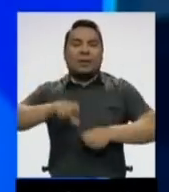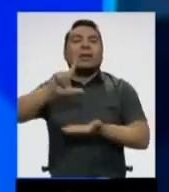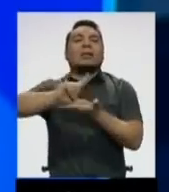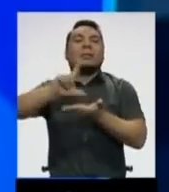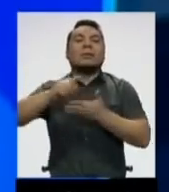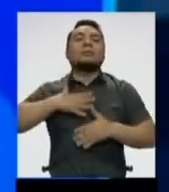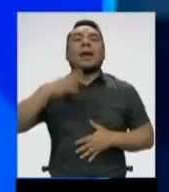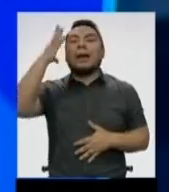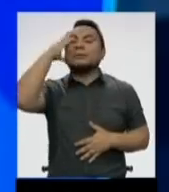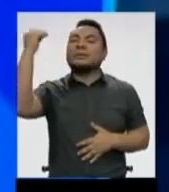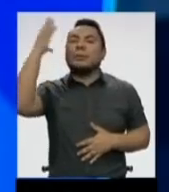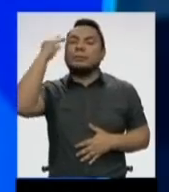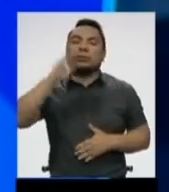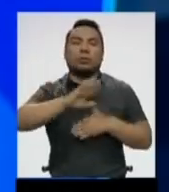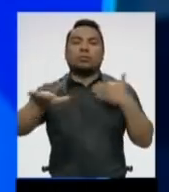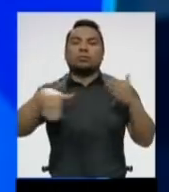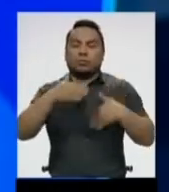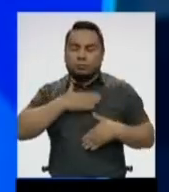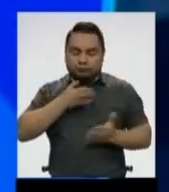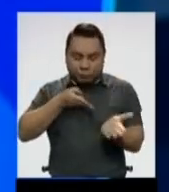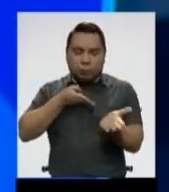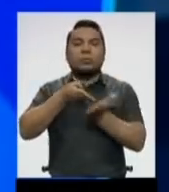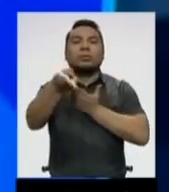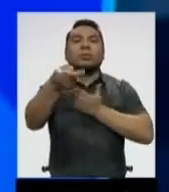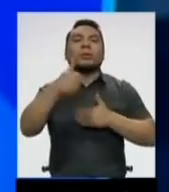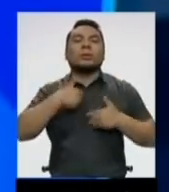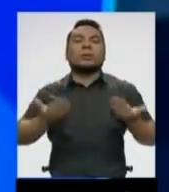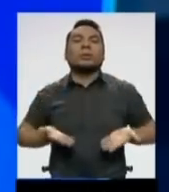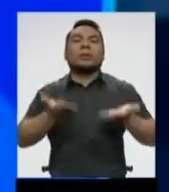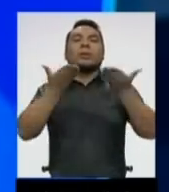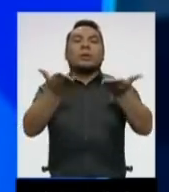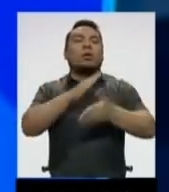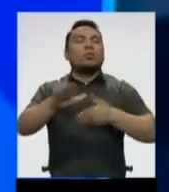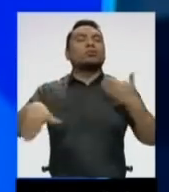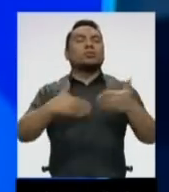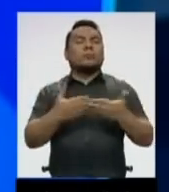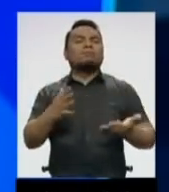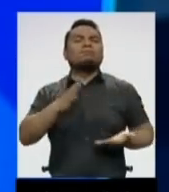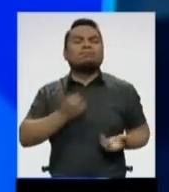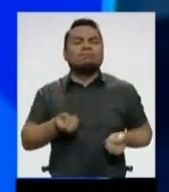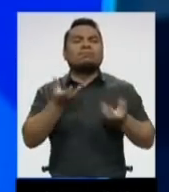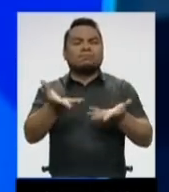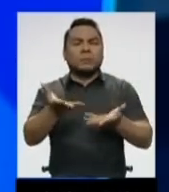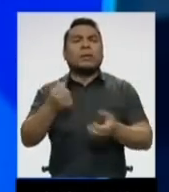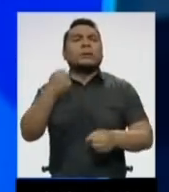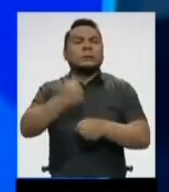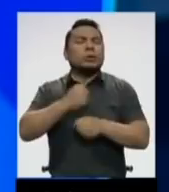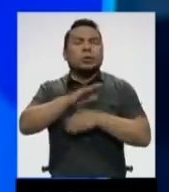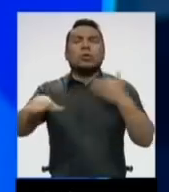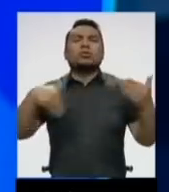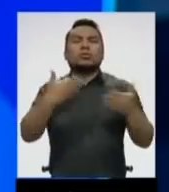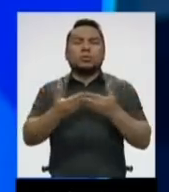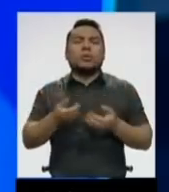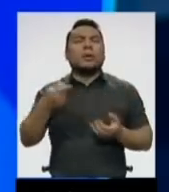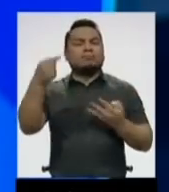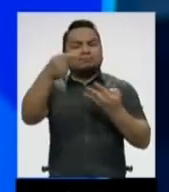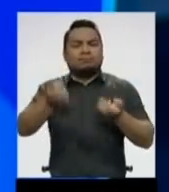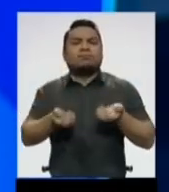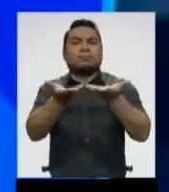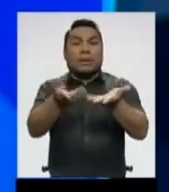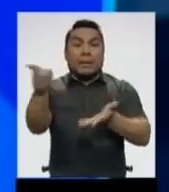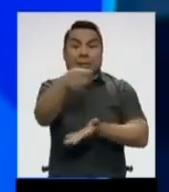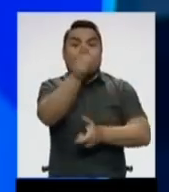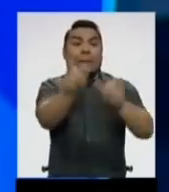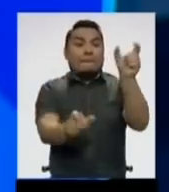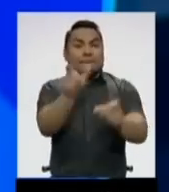Nuestra experiencia y nuestra honestidad nos lleva a comportarnos con mucha solvencia para que aquellas personas